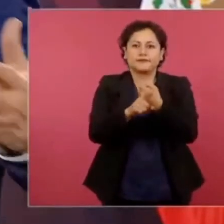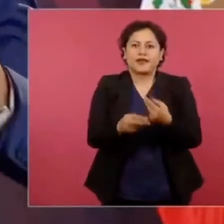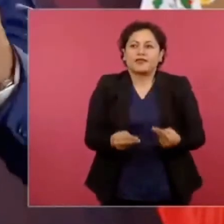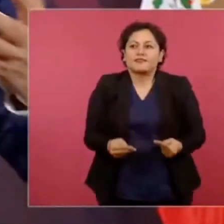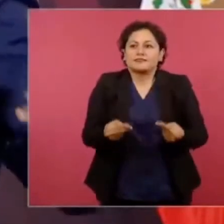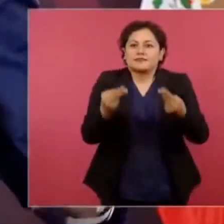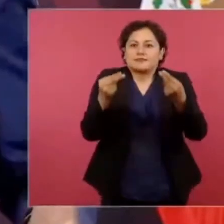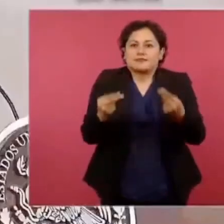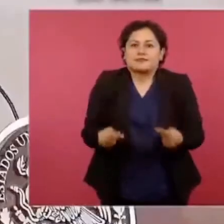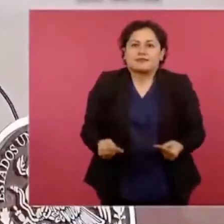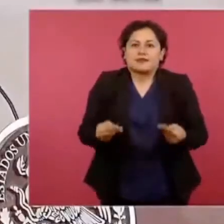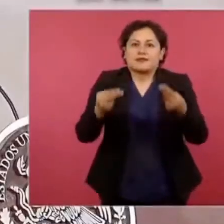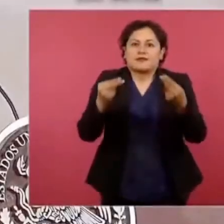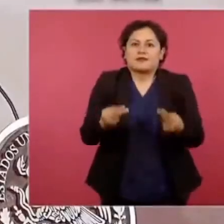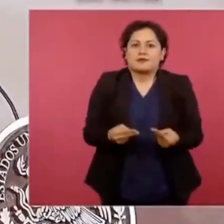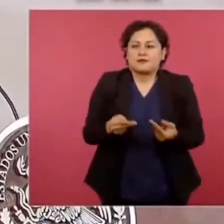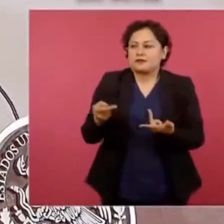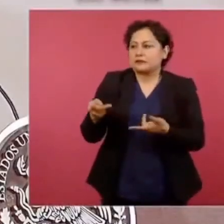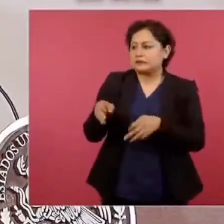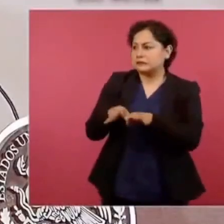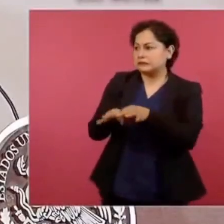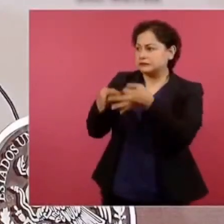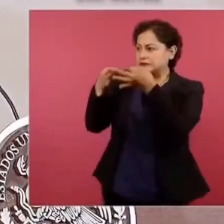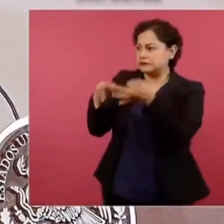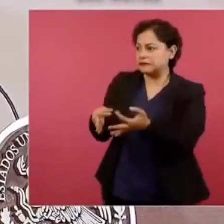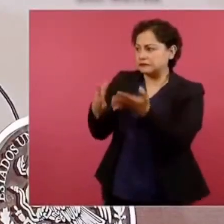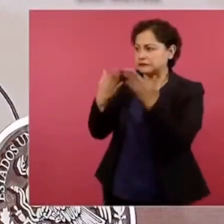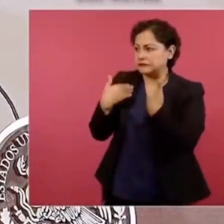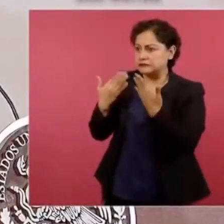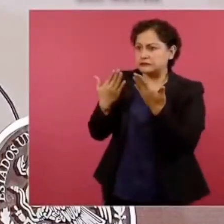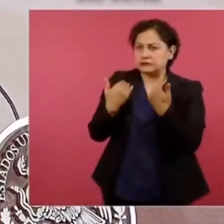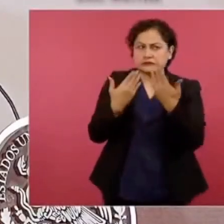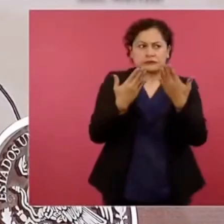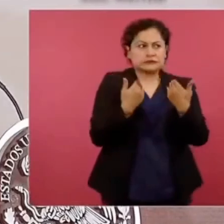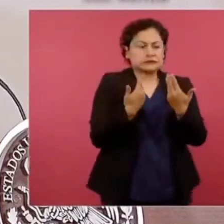buscarse la vida como fuese, y lo otro,